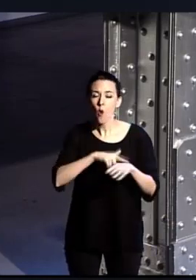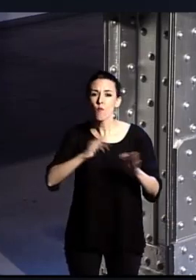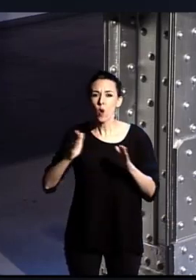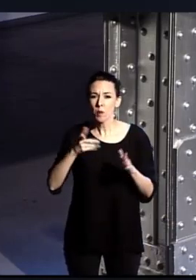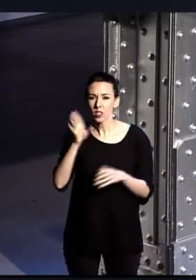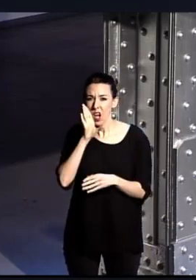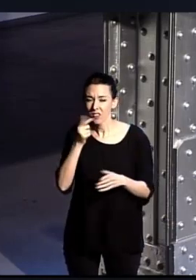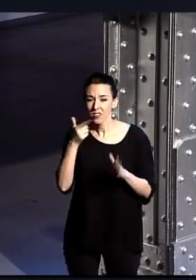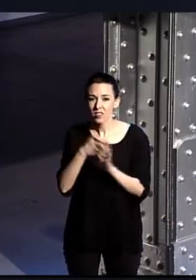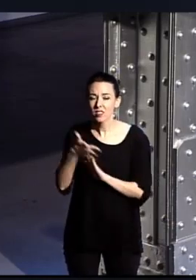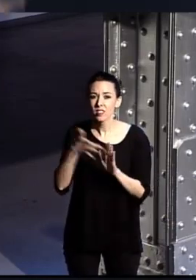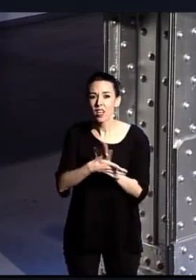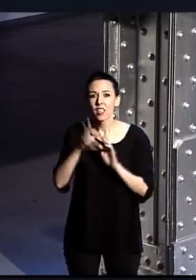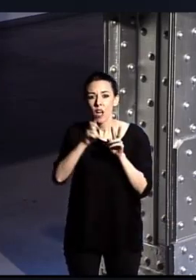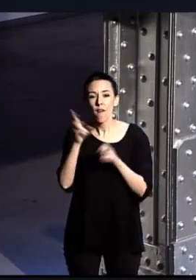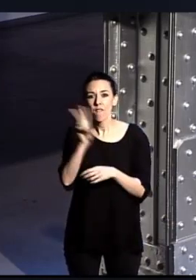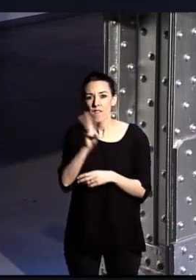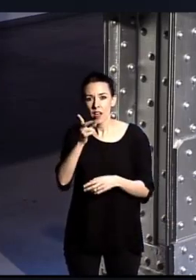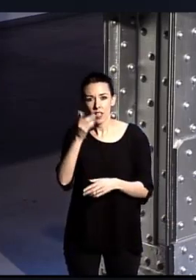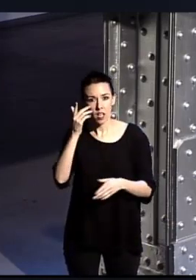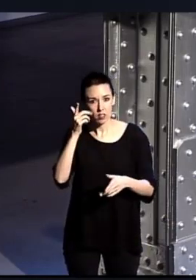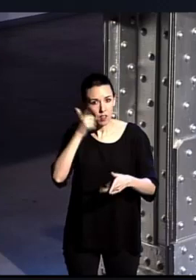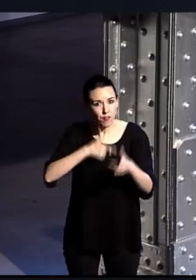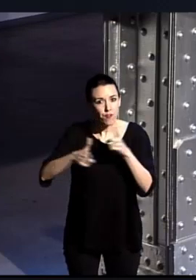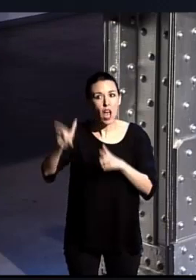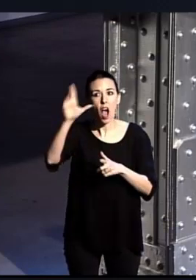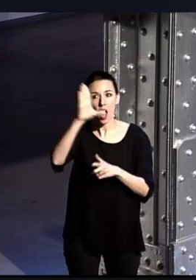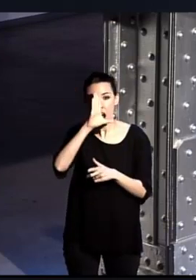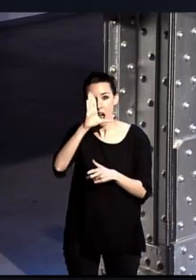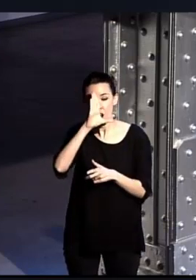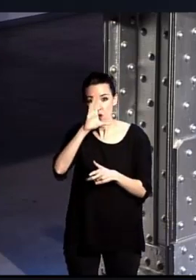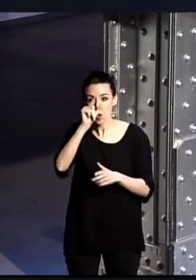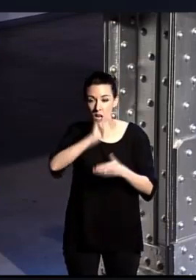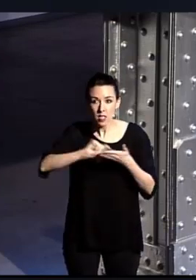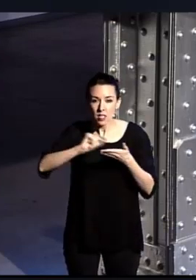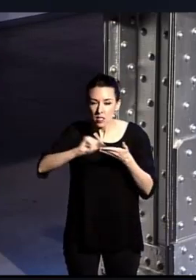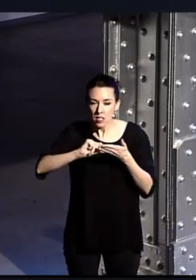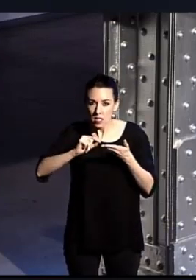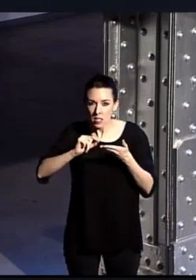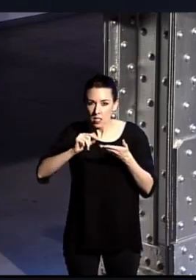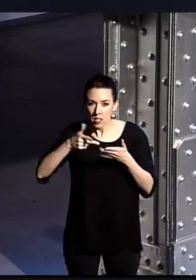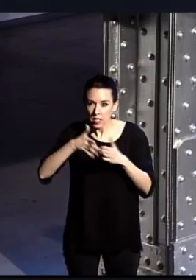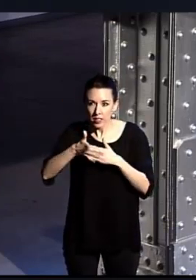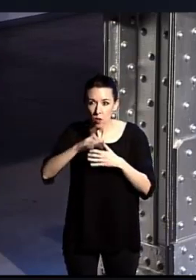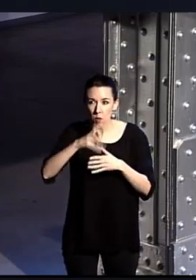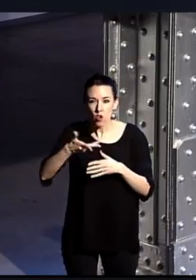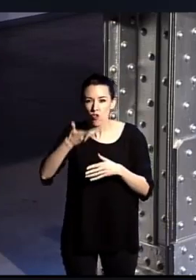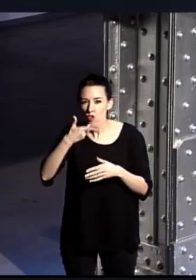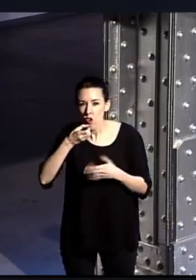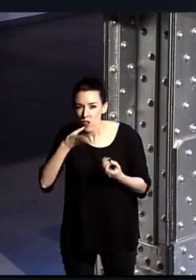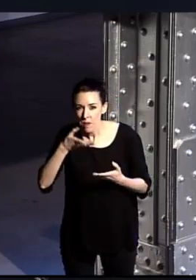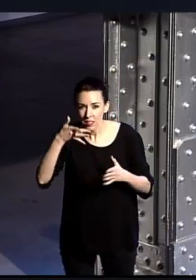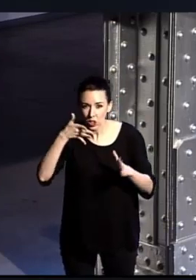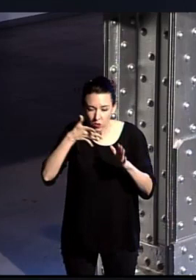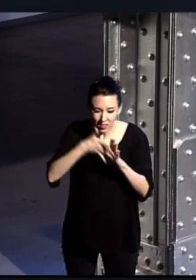comentabais cómo cuando Verne viaja literariamente a la Luna no termina de describirla porque no describe lo que no conoce bien, y entonces